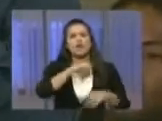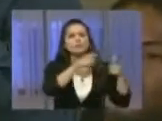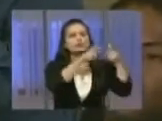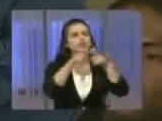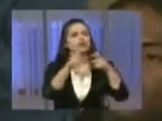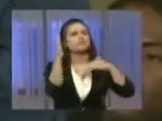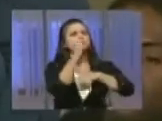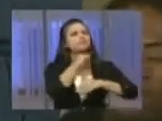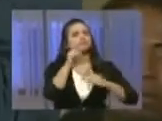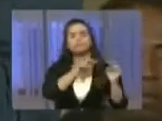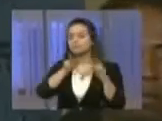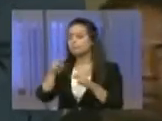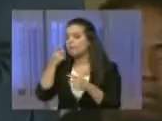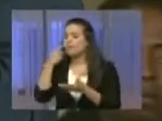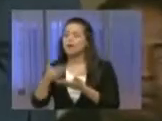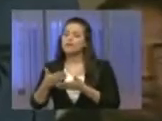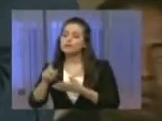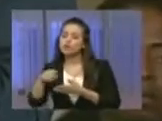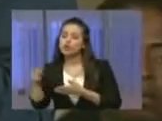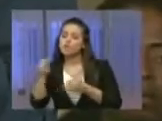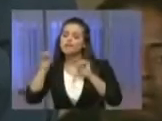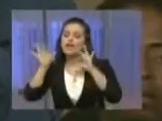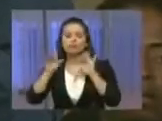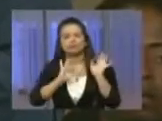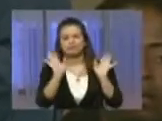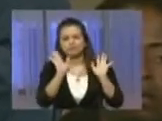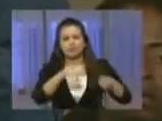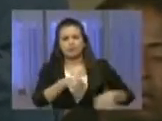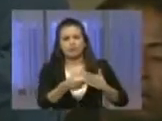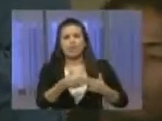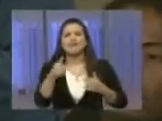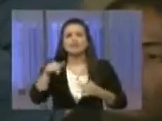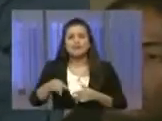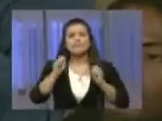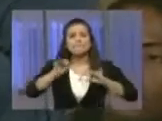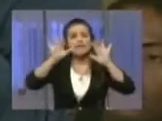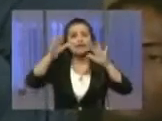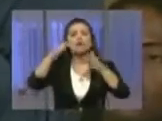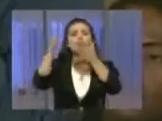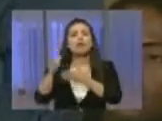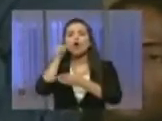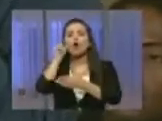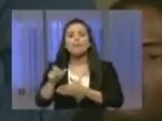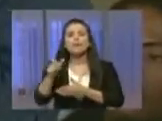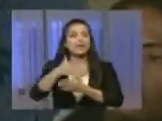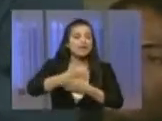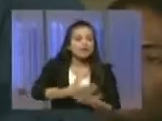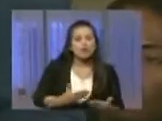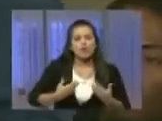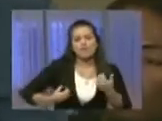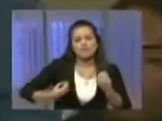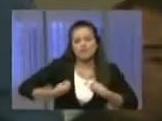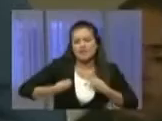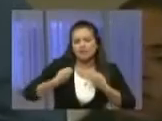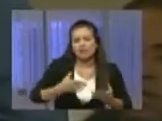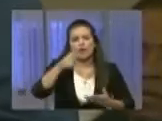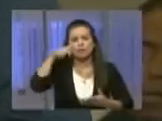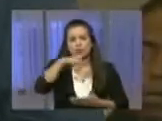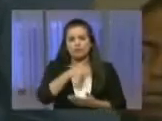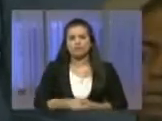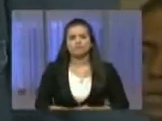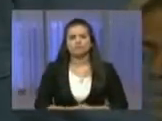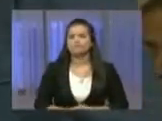venga a corroborar si son o no son Milagros son milagros de un hombre de un ser humano que entregó su vida por el pueblo es correcto